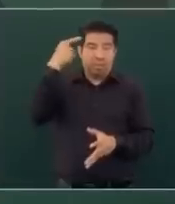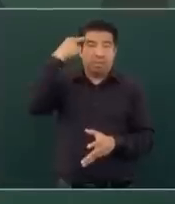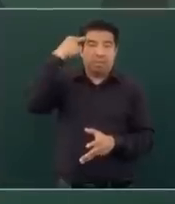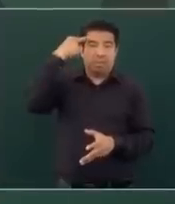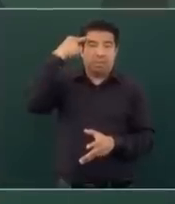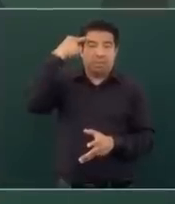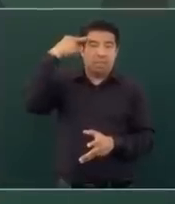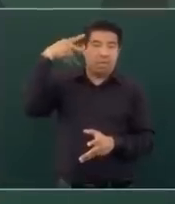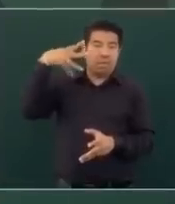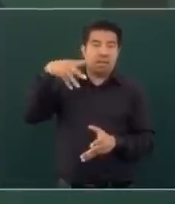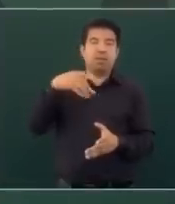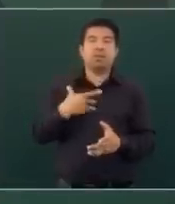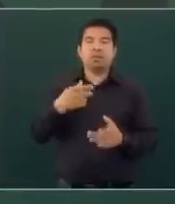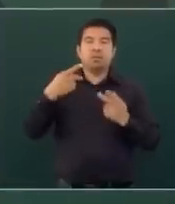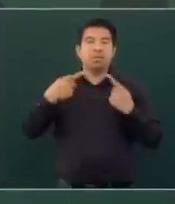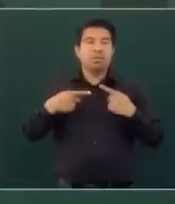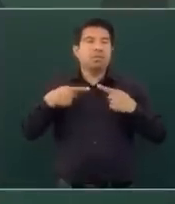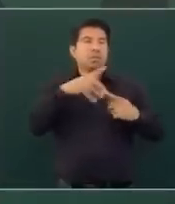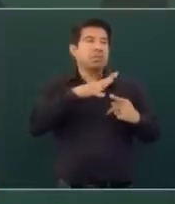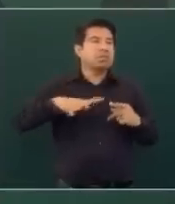no tienen respeto por el pueblo.